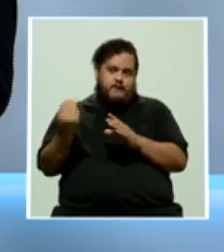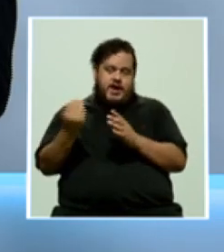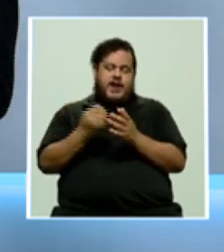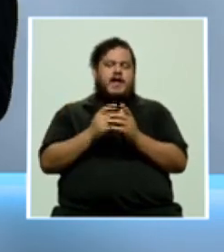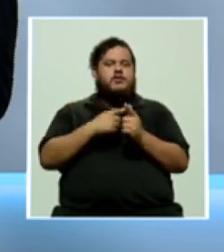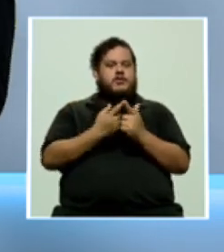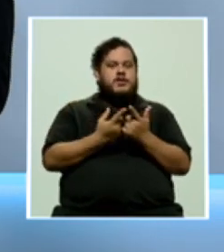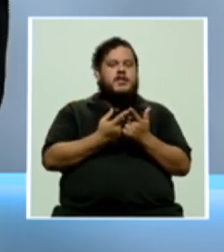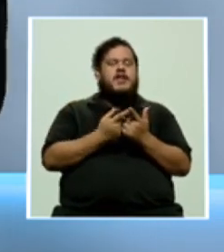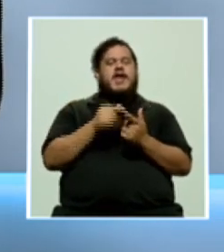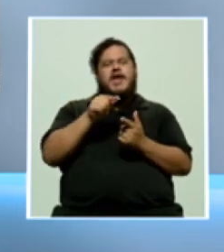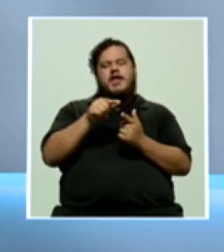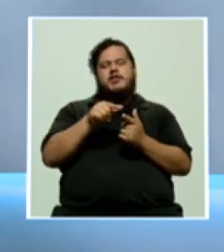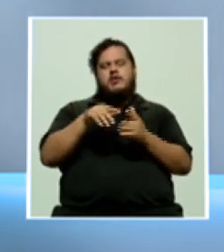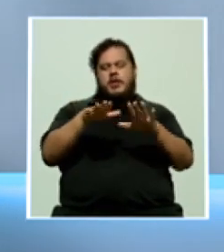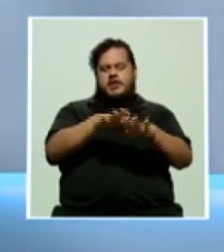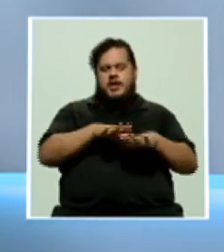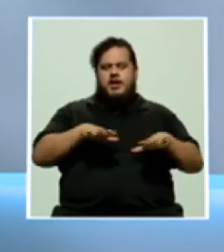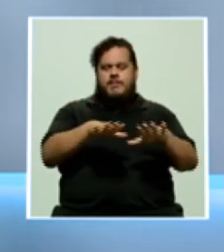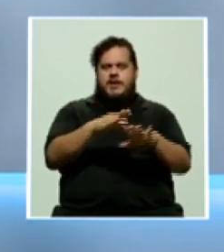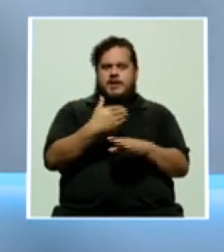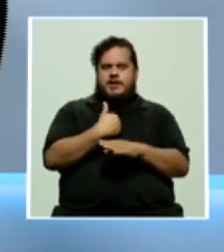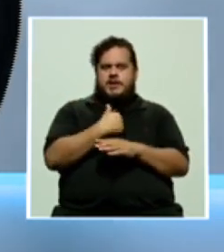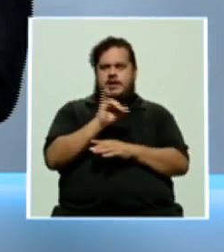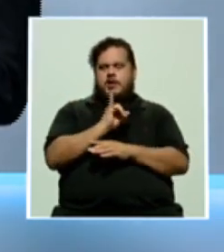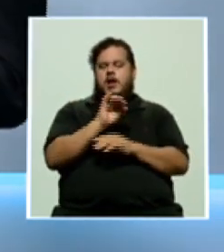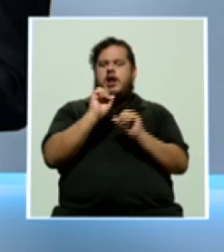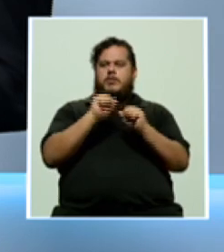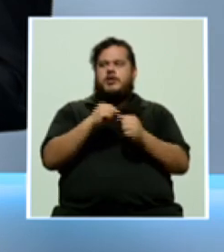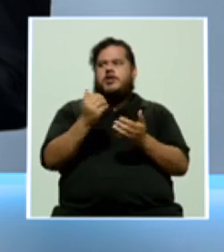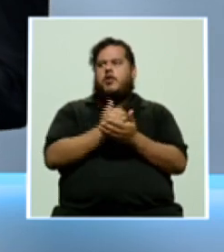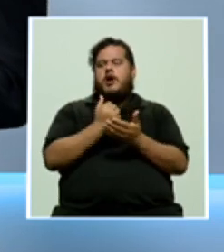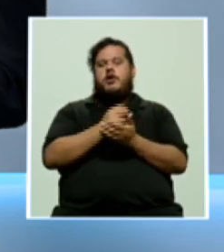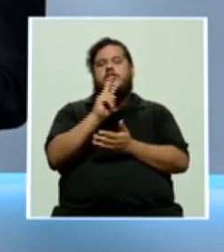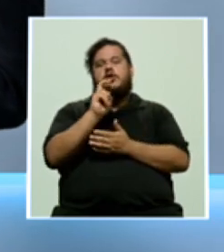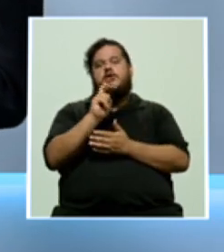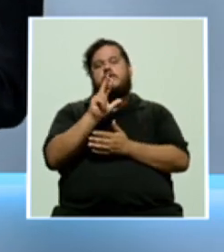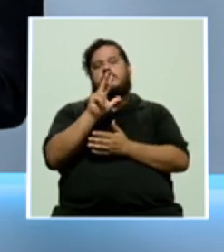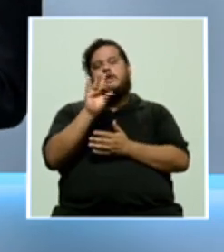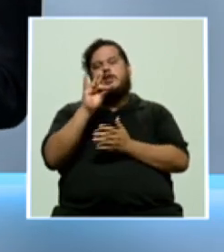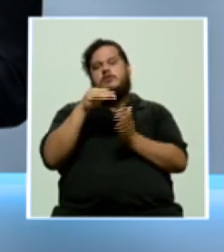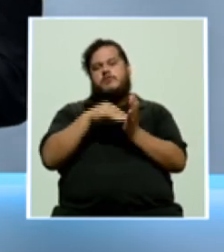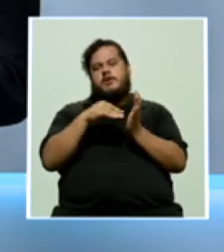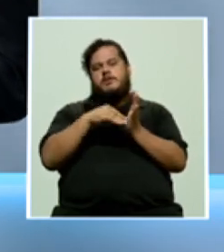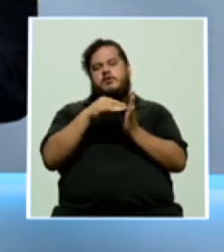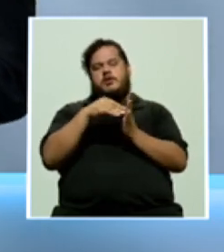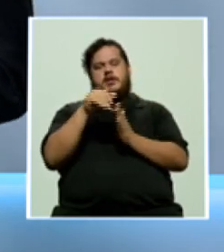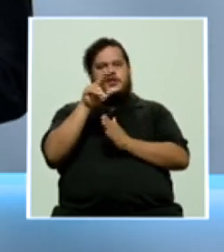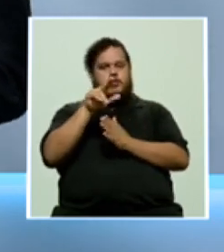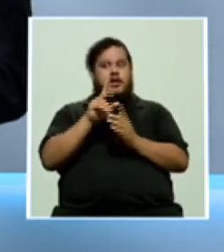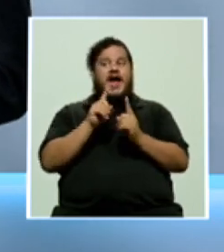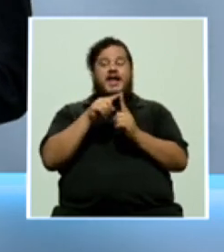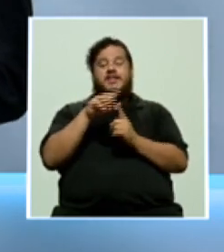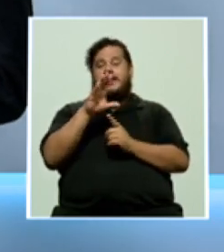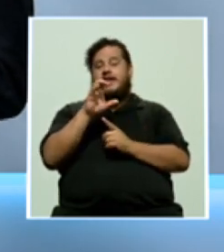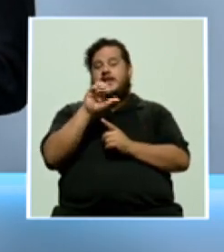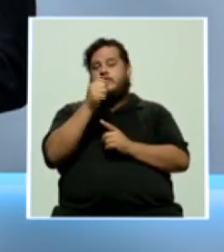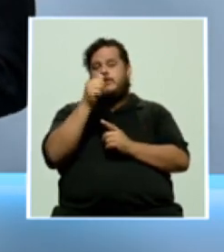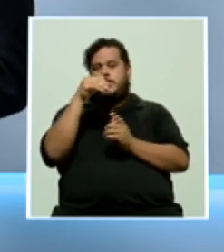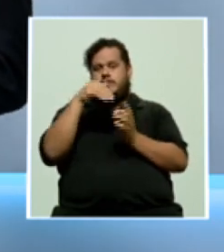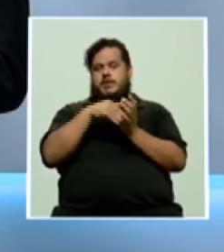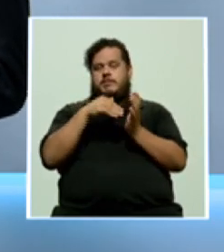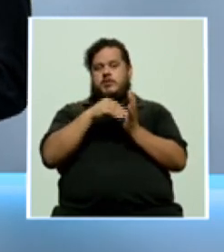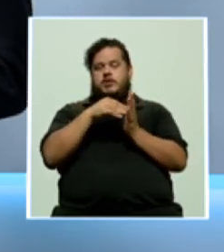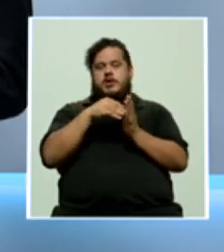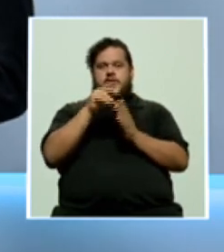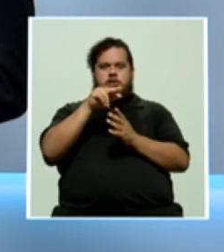el margen que tienen en este momento, que como les decía, podría ser un ahorro de 238.000 millones de colones hasta 510.000 millones de colones